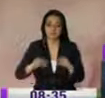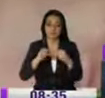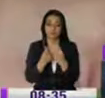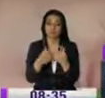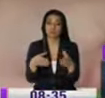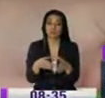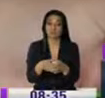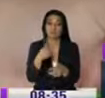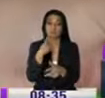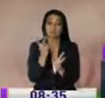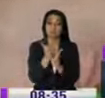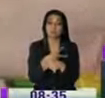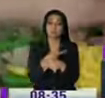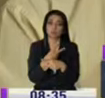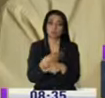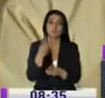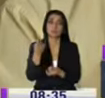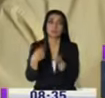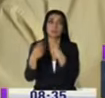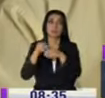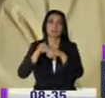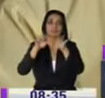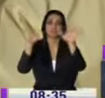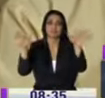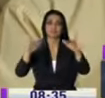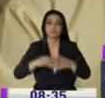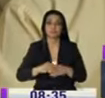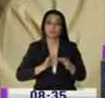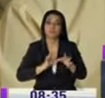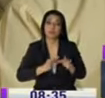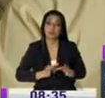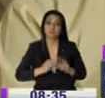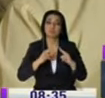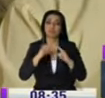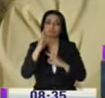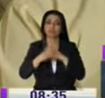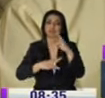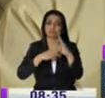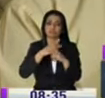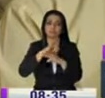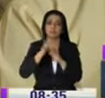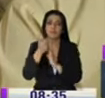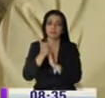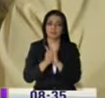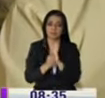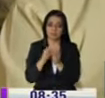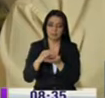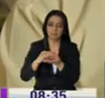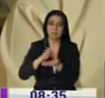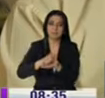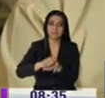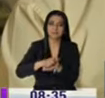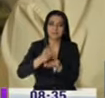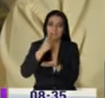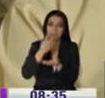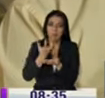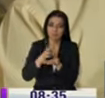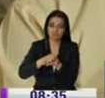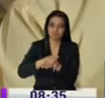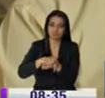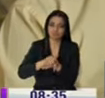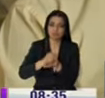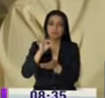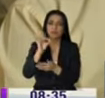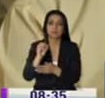que la producción se exporta. Calderón es conocido a nivel mundial por la artesanía de mazapán. Nuestra producción es del